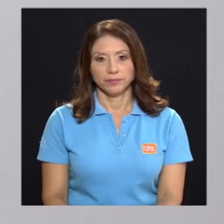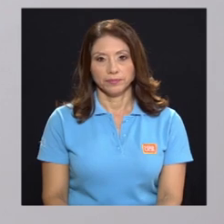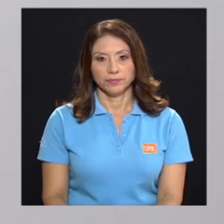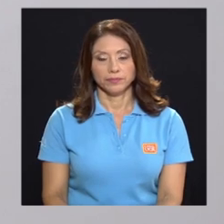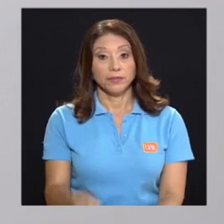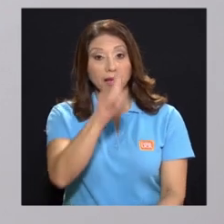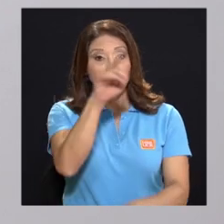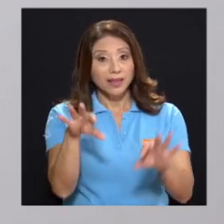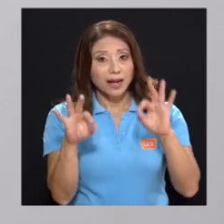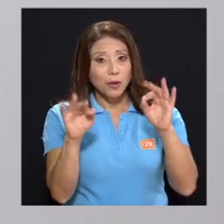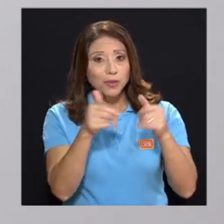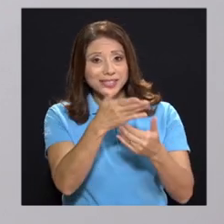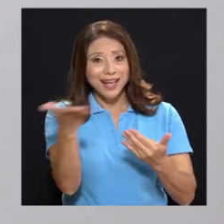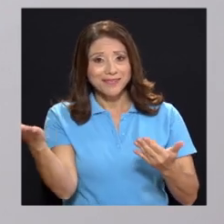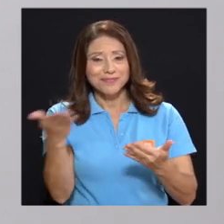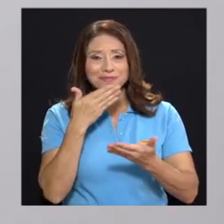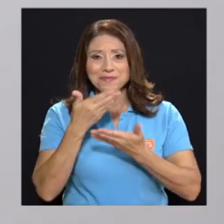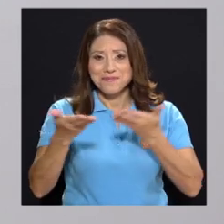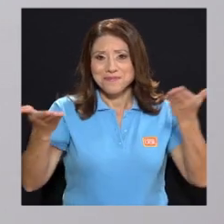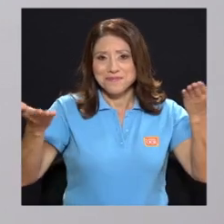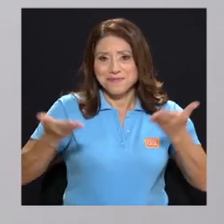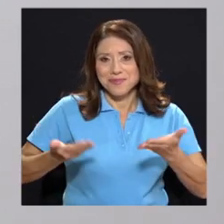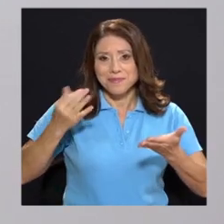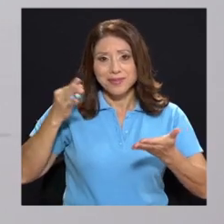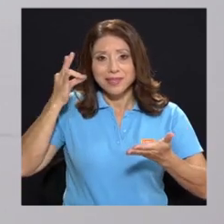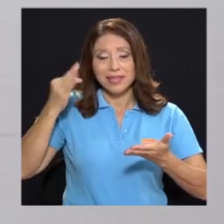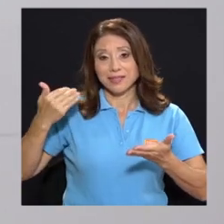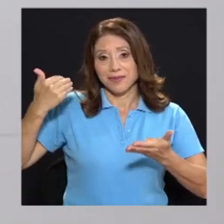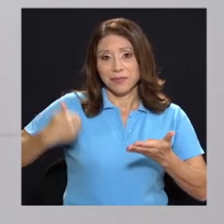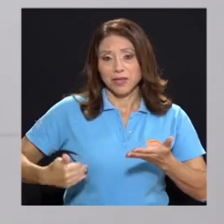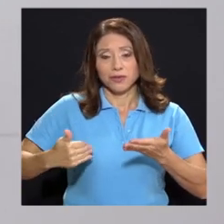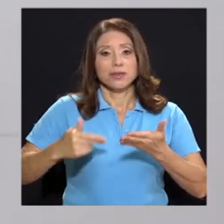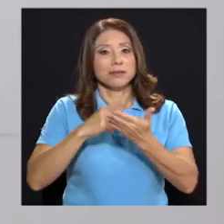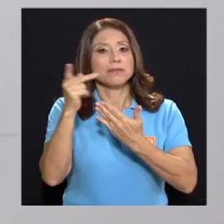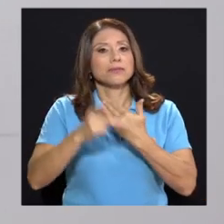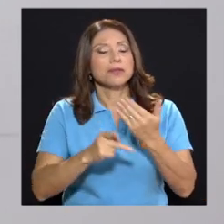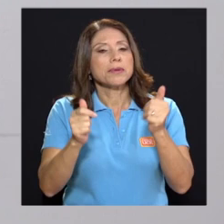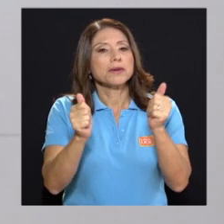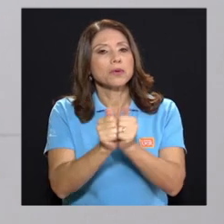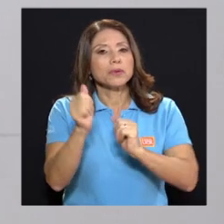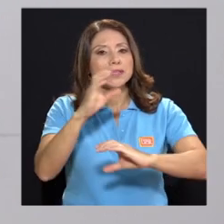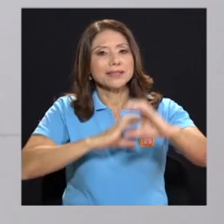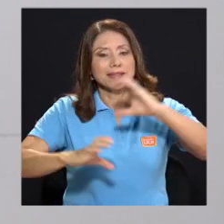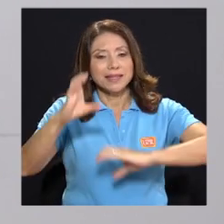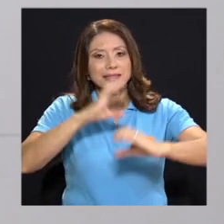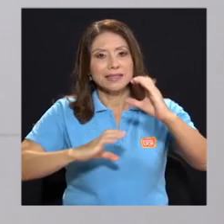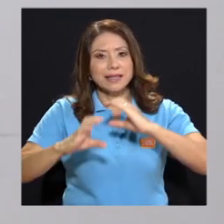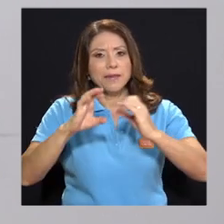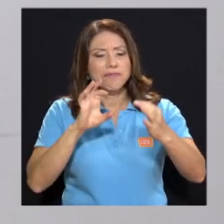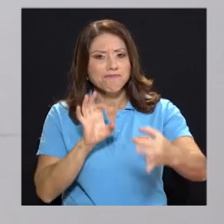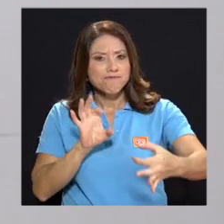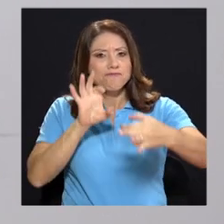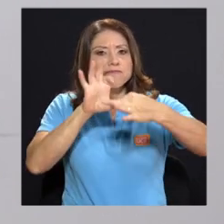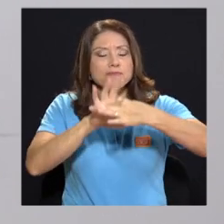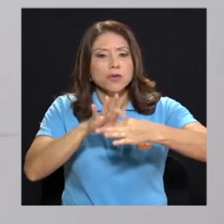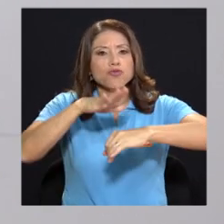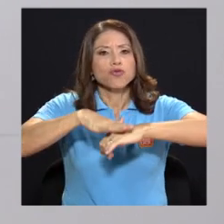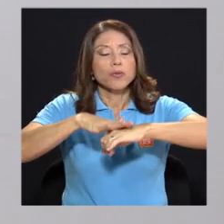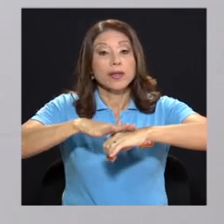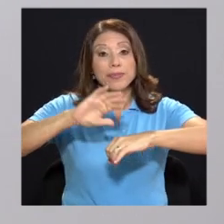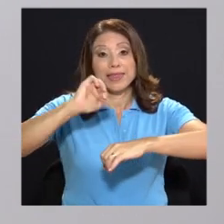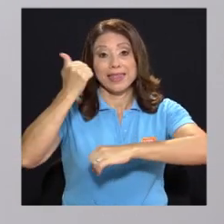qué tal cómo son bienvenidas y bienvenidos a conciencia a propósito de los 10 años